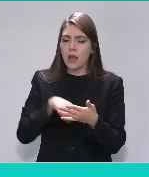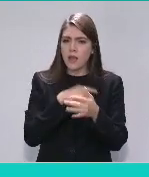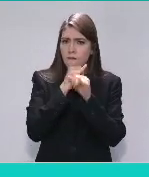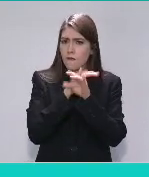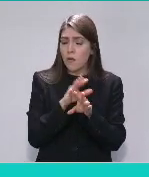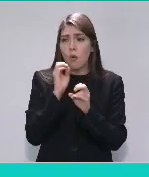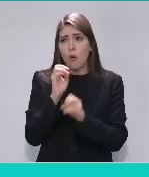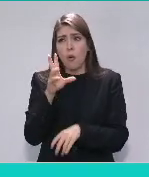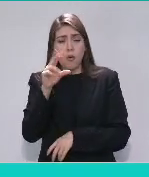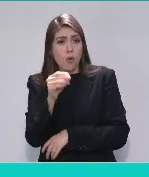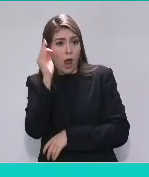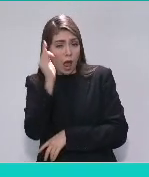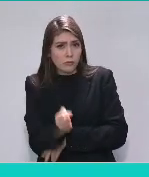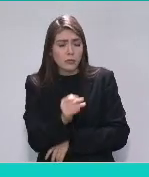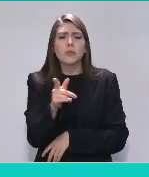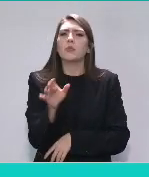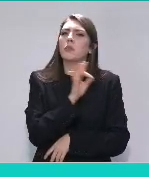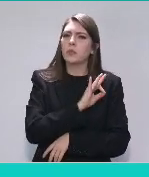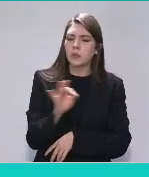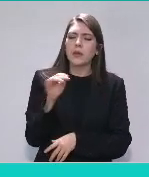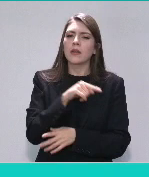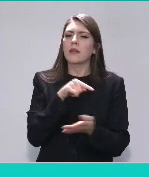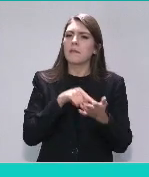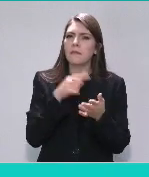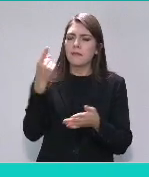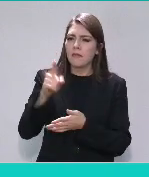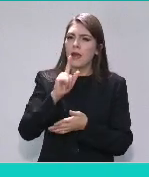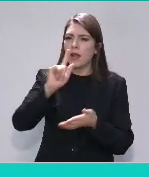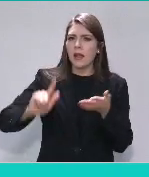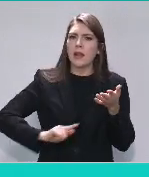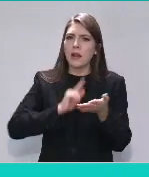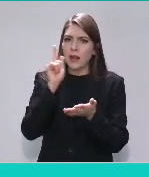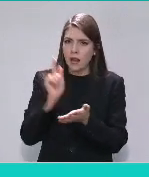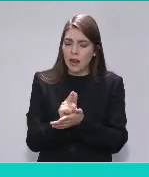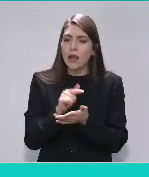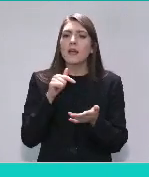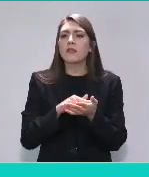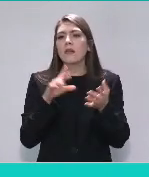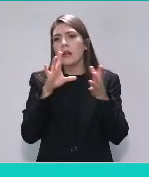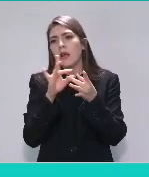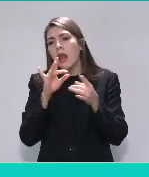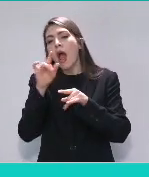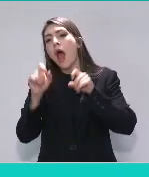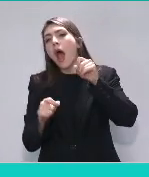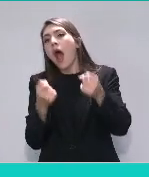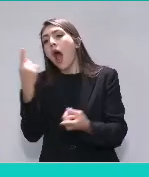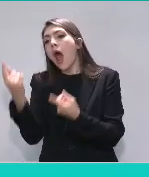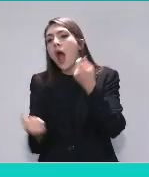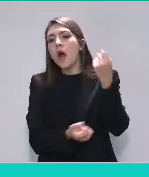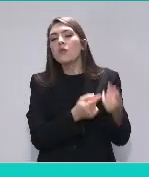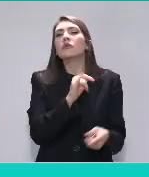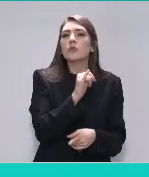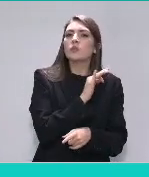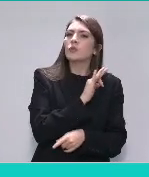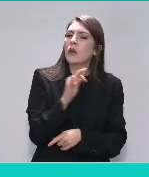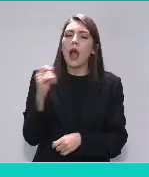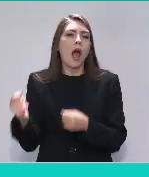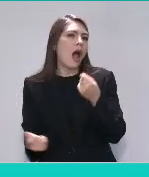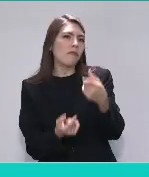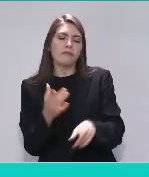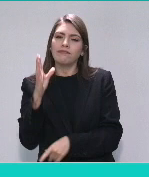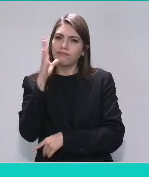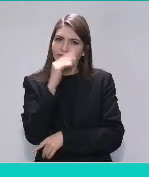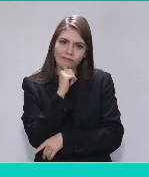oposición en los términos que exige la ley la cual establecerá los supuestos de excepción a los principios que rijan